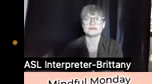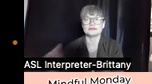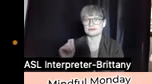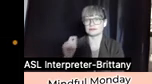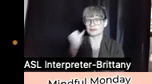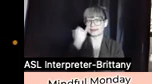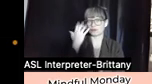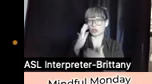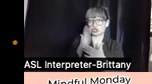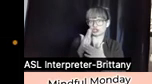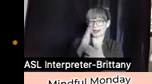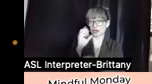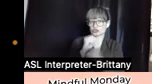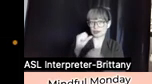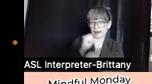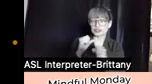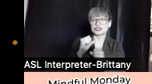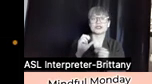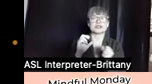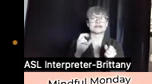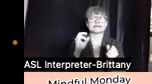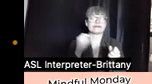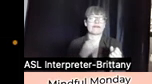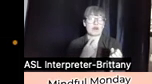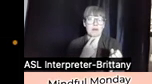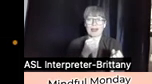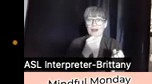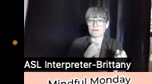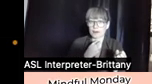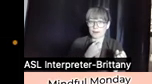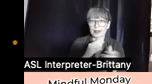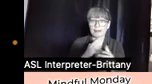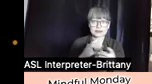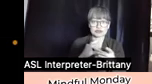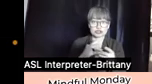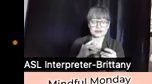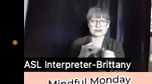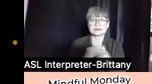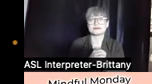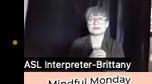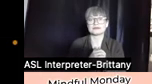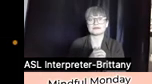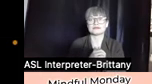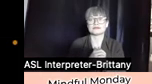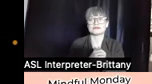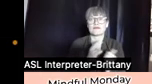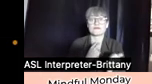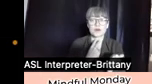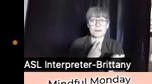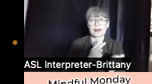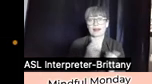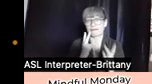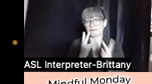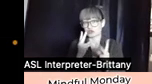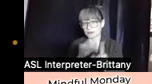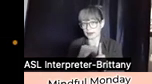share a strategy, whether si quieren compartir una estrategia, sea verbal o no verbal, verbal and visual reminder,